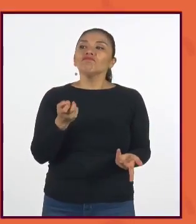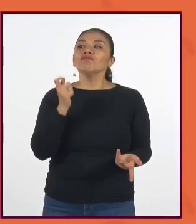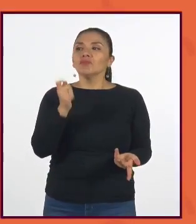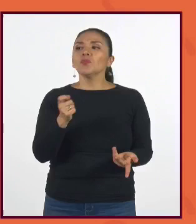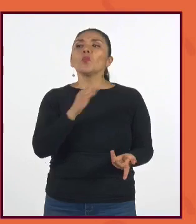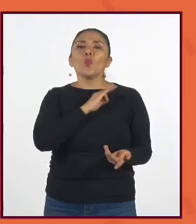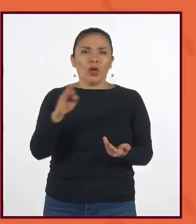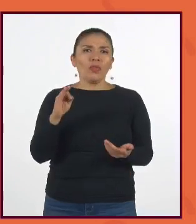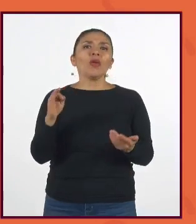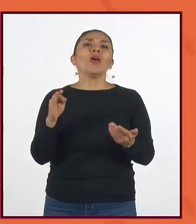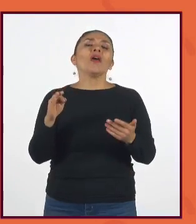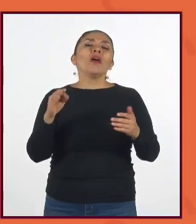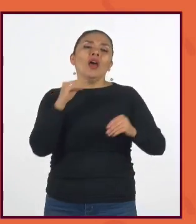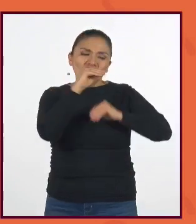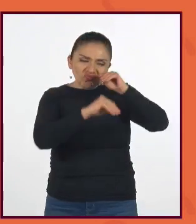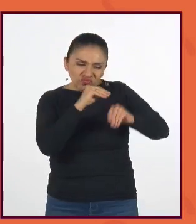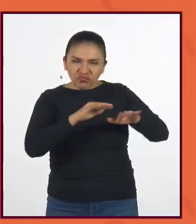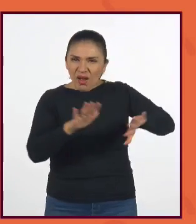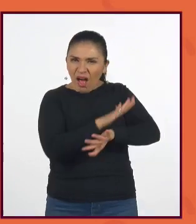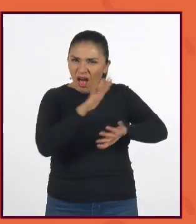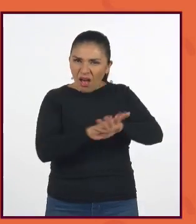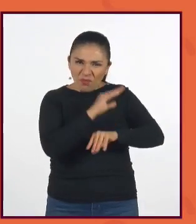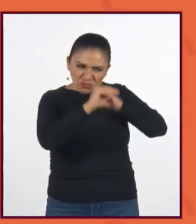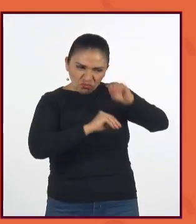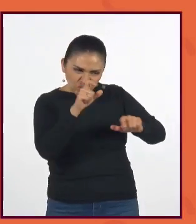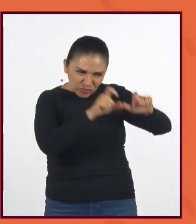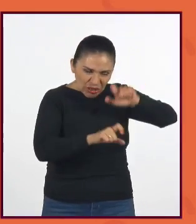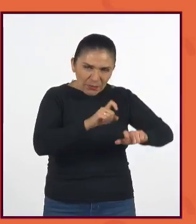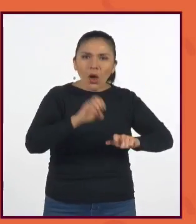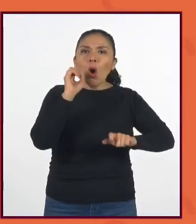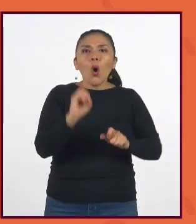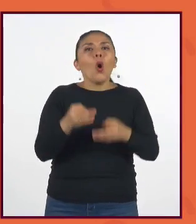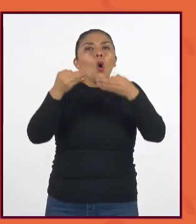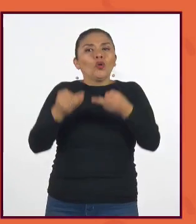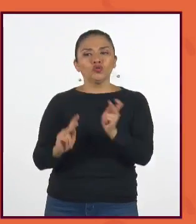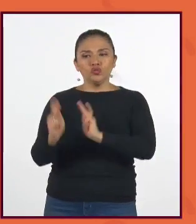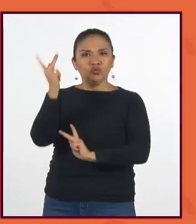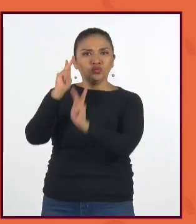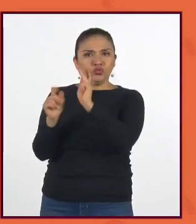sintética también, modificada, o puede ser la hierba, ¿no?